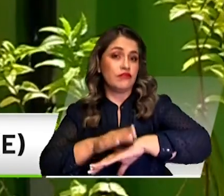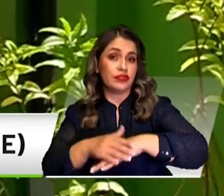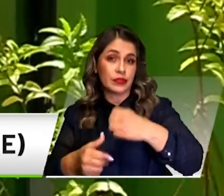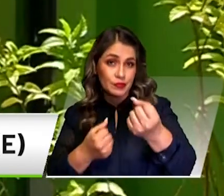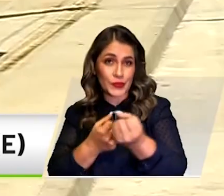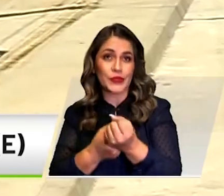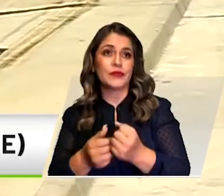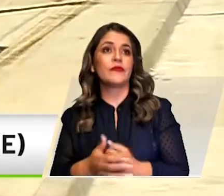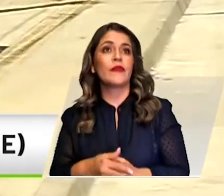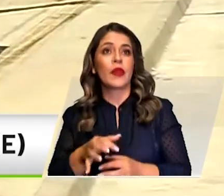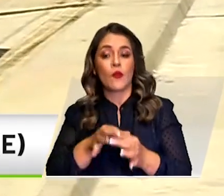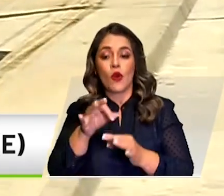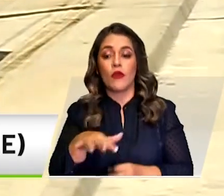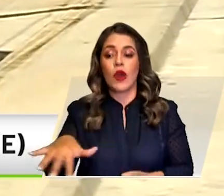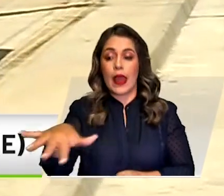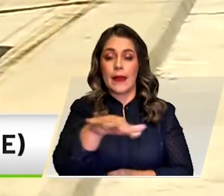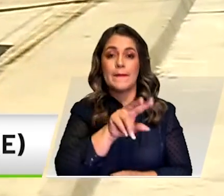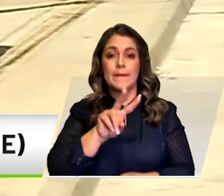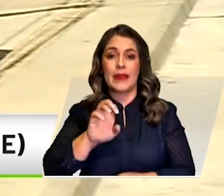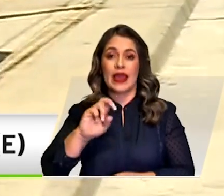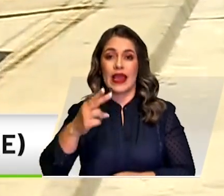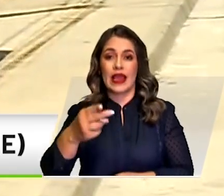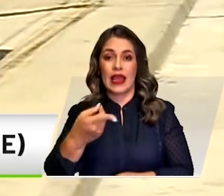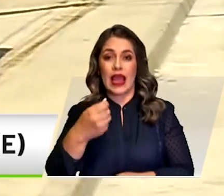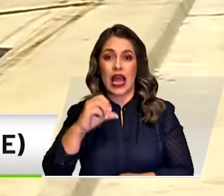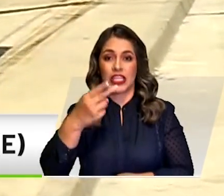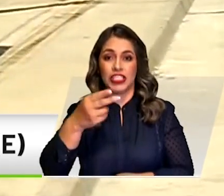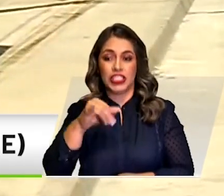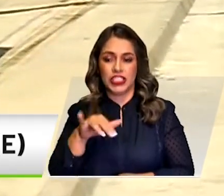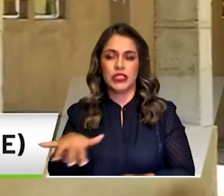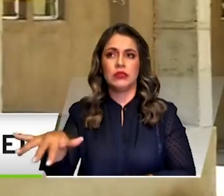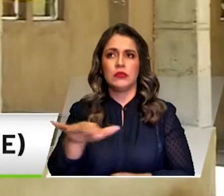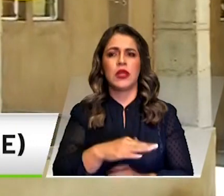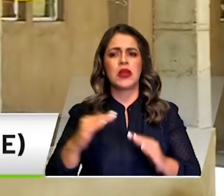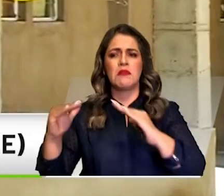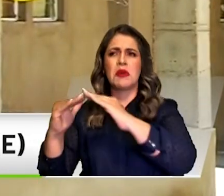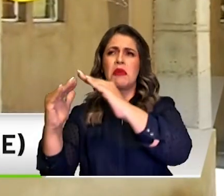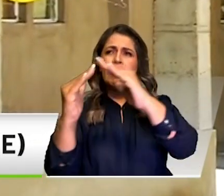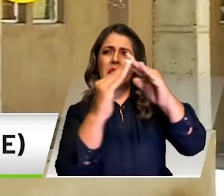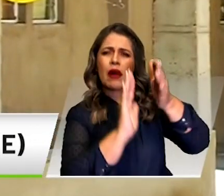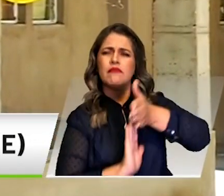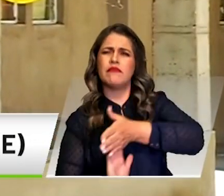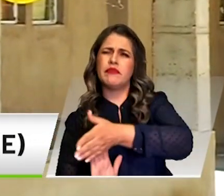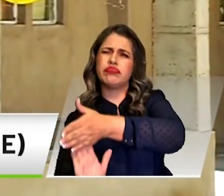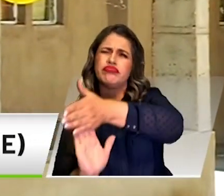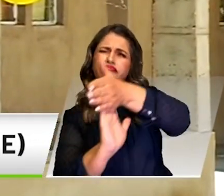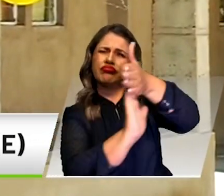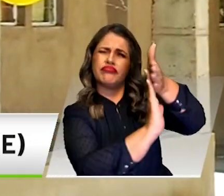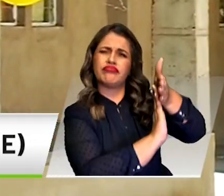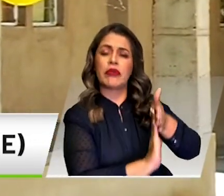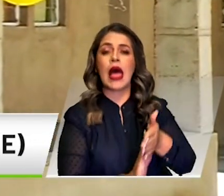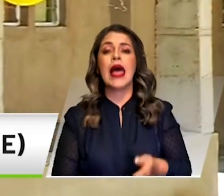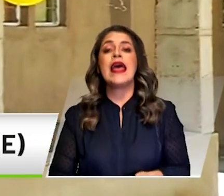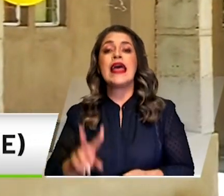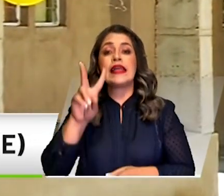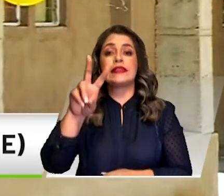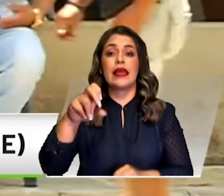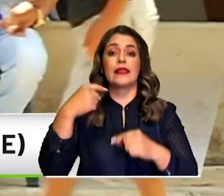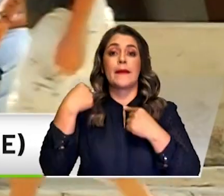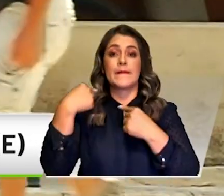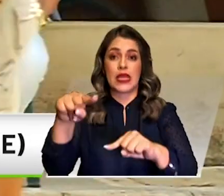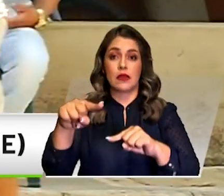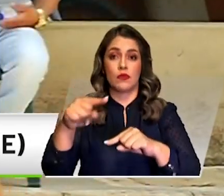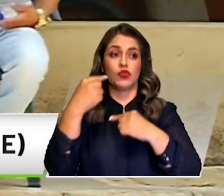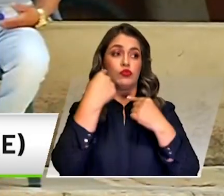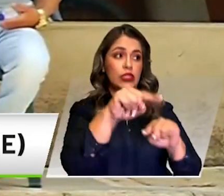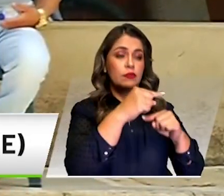municipio de vegachí accedió a más de 320 mejoramientos de viviendas cada uno por siete salarios mínimos y pues muy